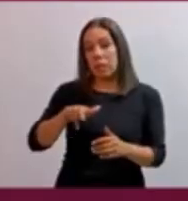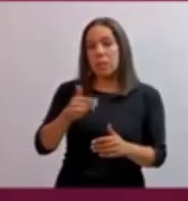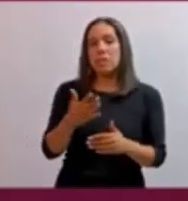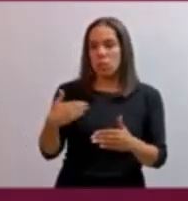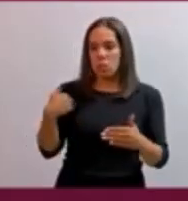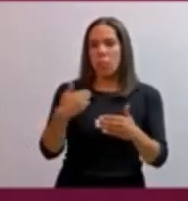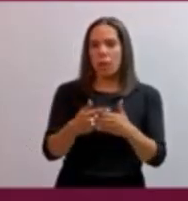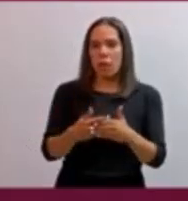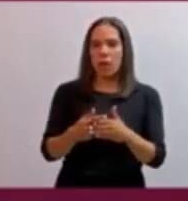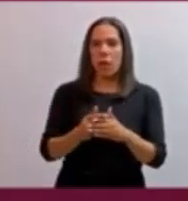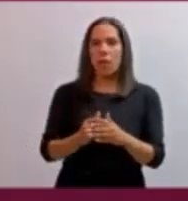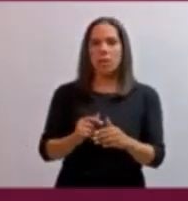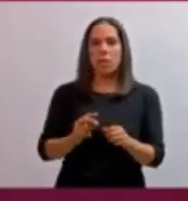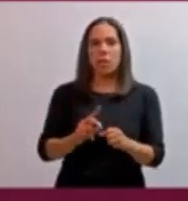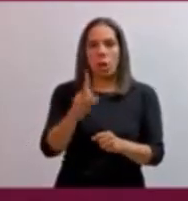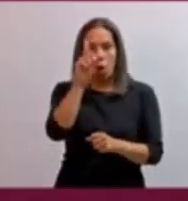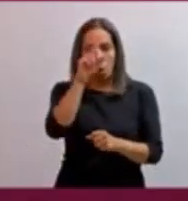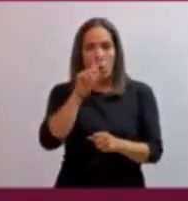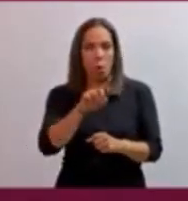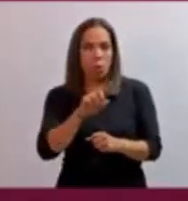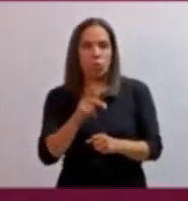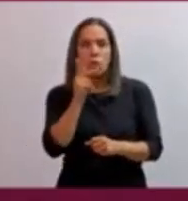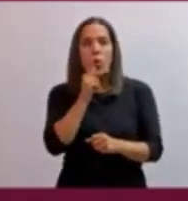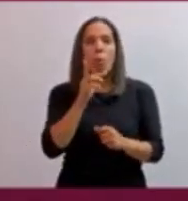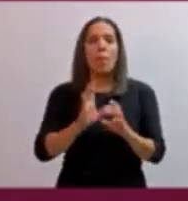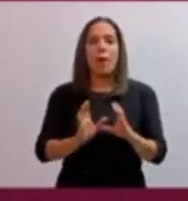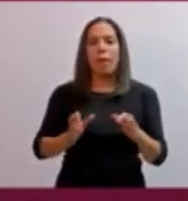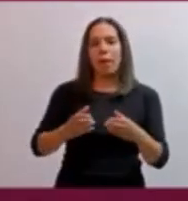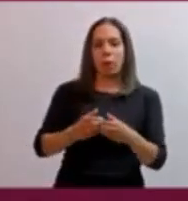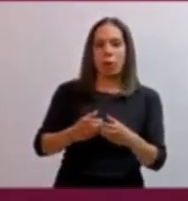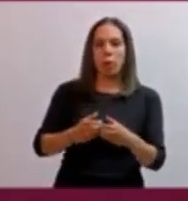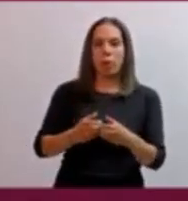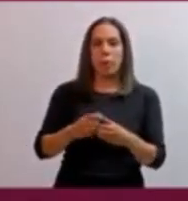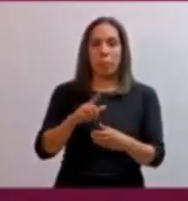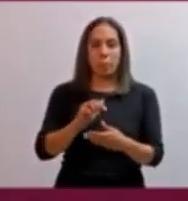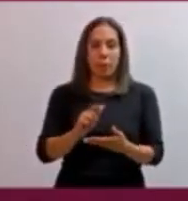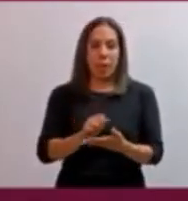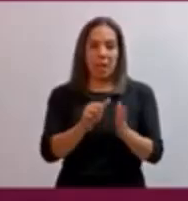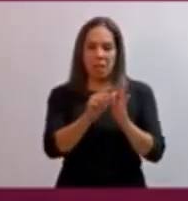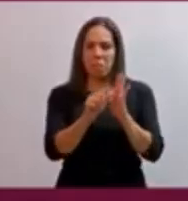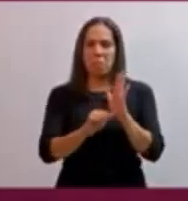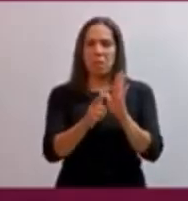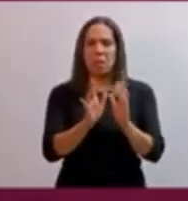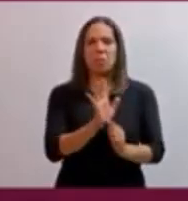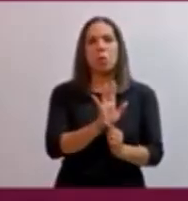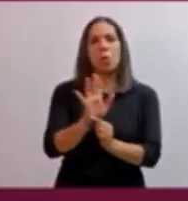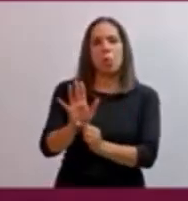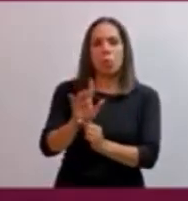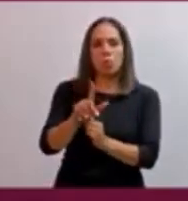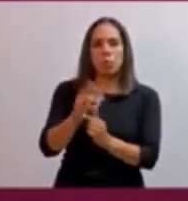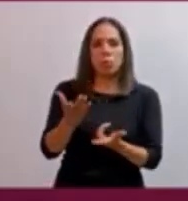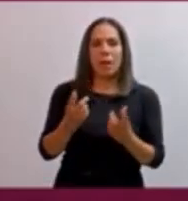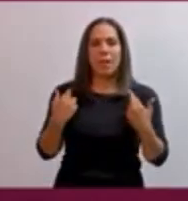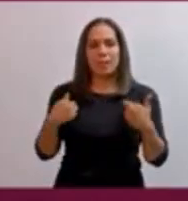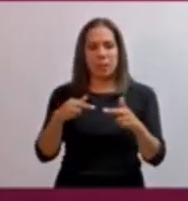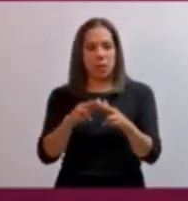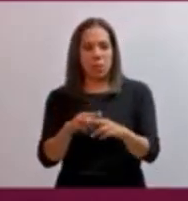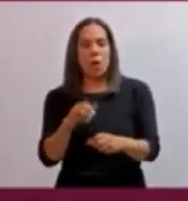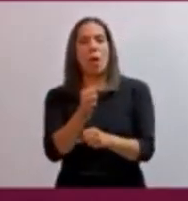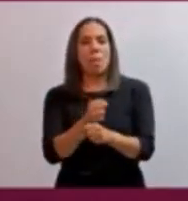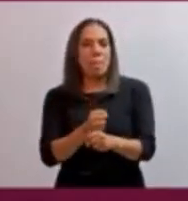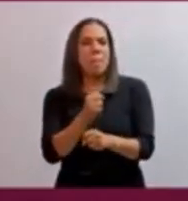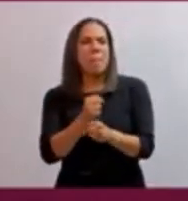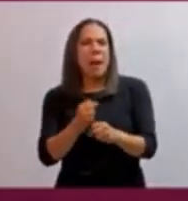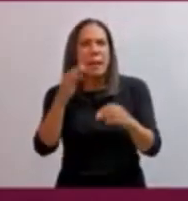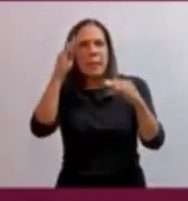técnico-pedagógica. Es autora de ponencias, La observación entre docentes como detonador para la reflexión sobre la práctica